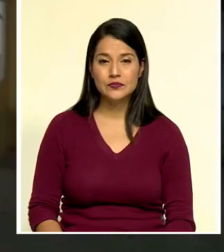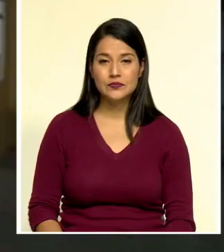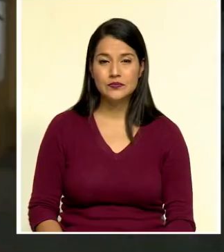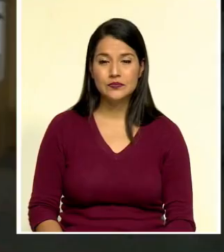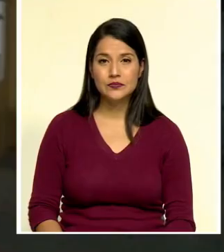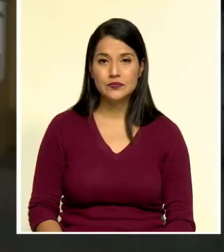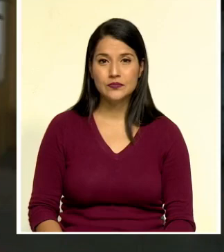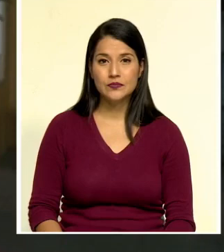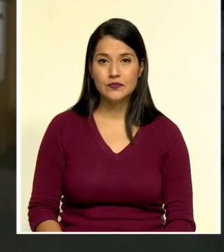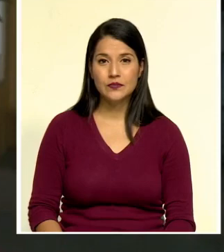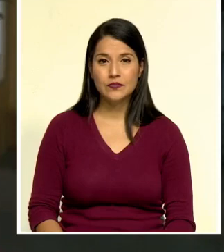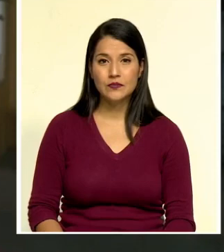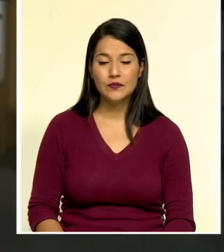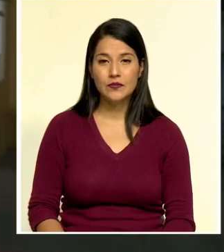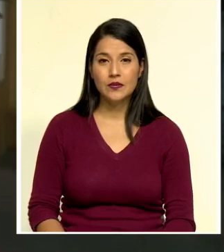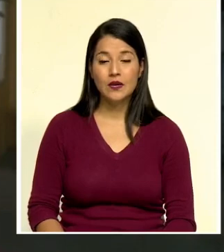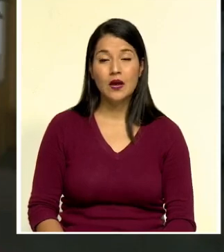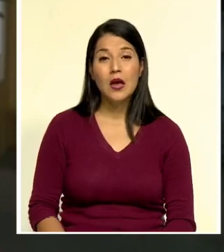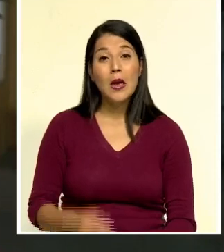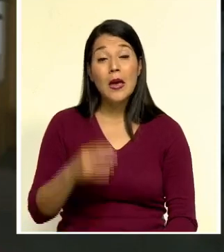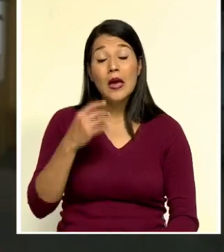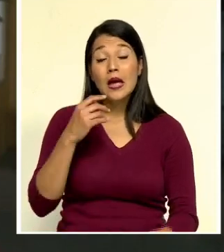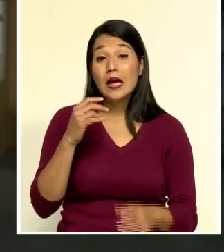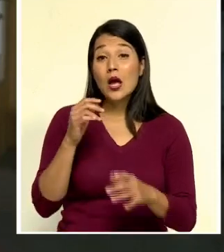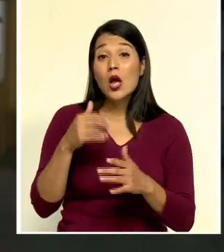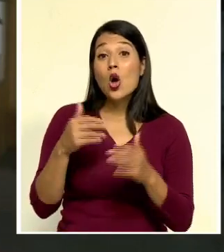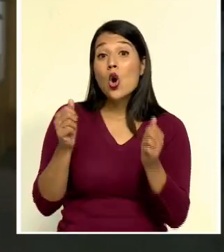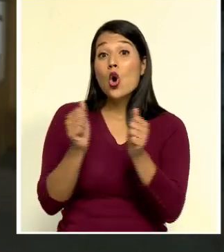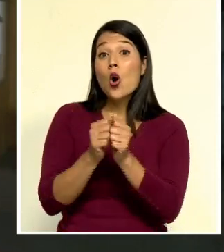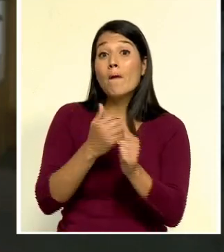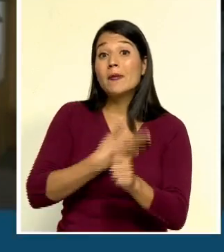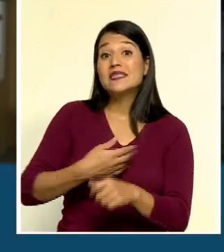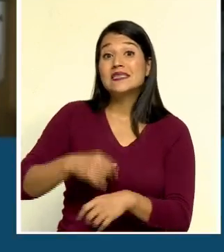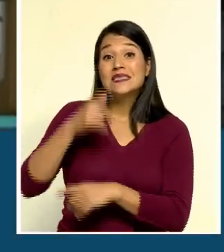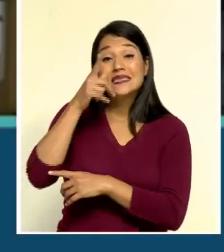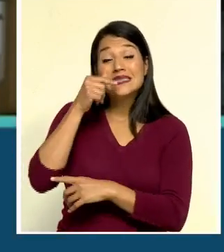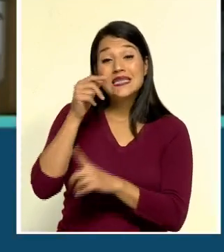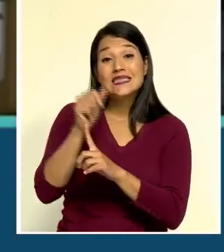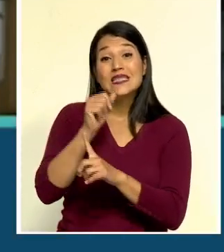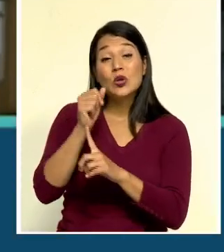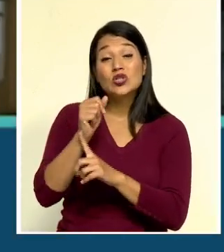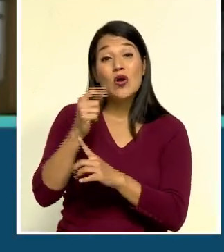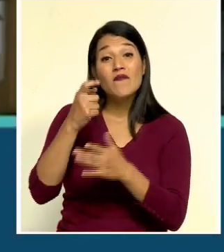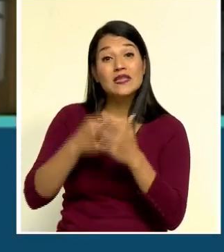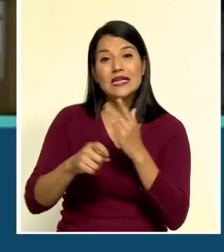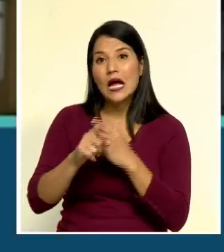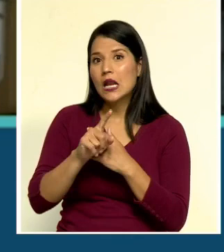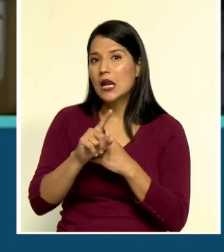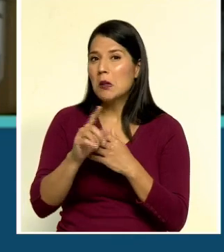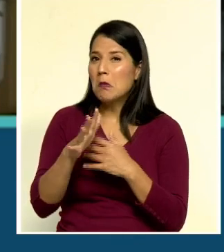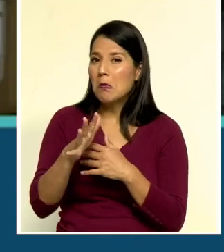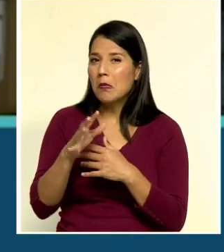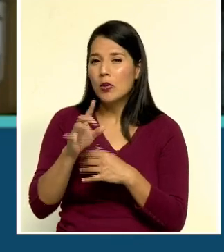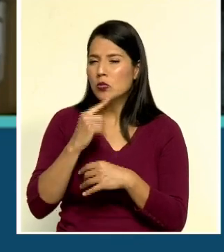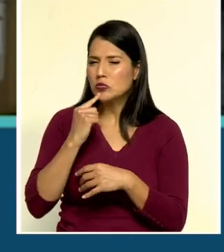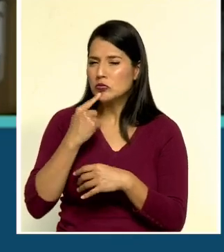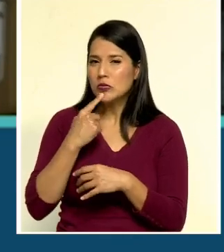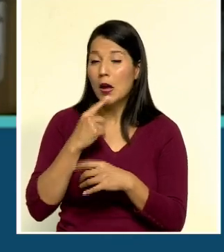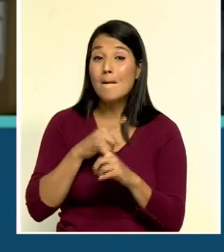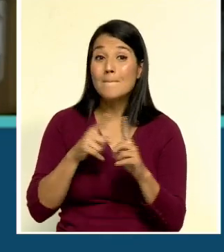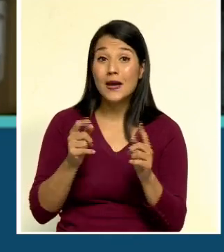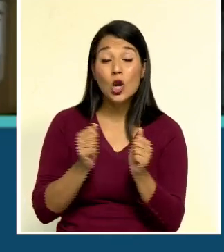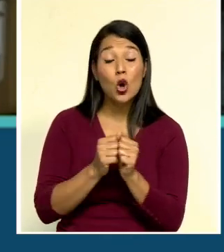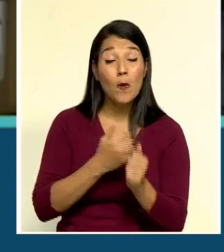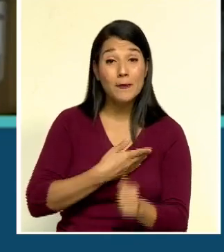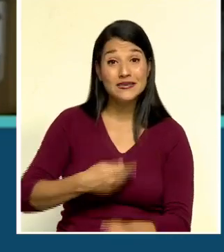En el gobierno de don Luis Guillermo, la situación fiscal no era tan grave, que en el gobierno de don Carlos la situación sí era